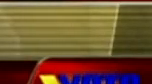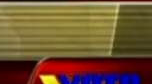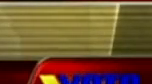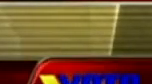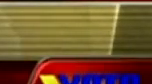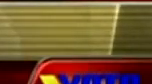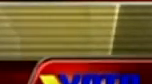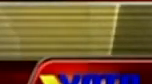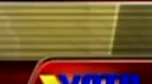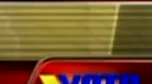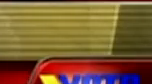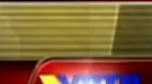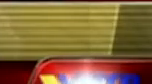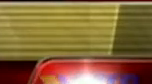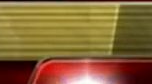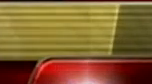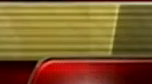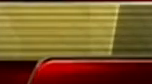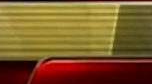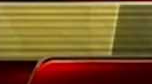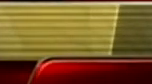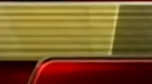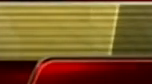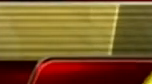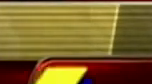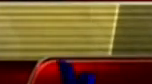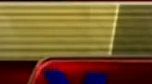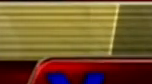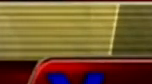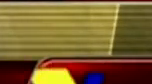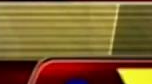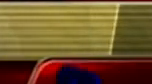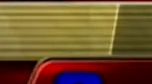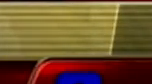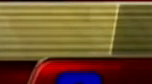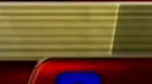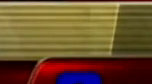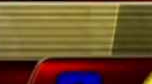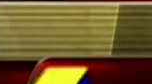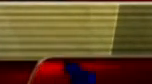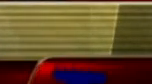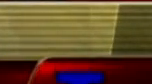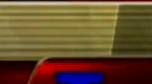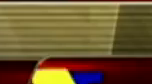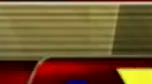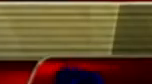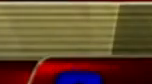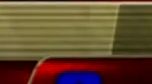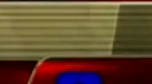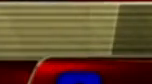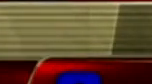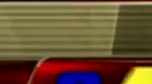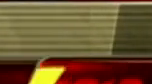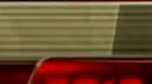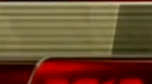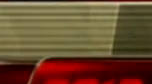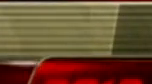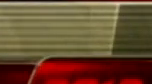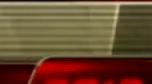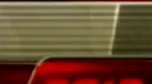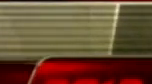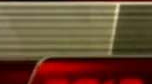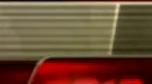Venezuela y está hablando en paz, está hablando como expresión de la sólida democracia que vivimos. No